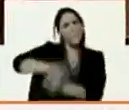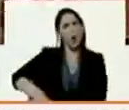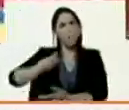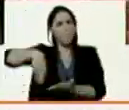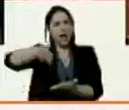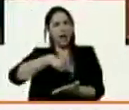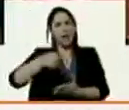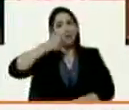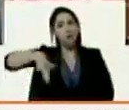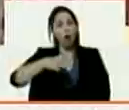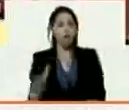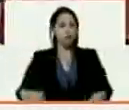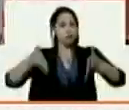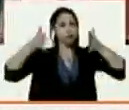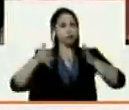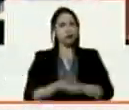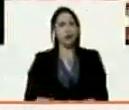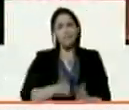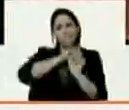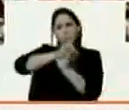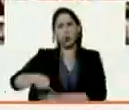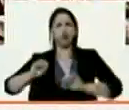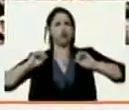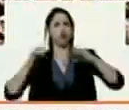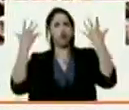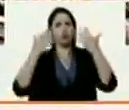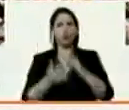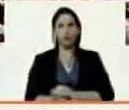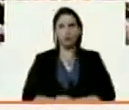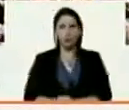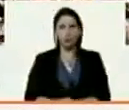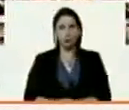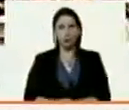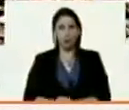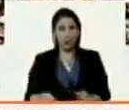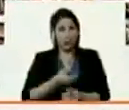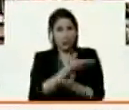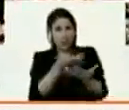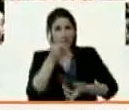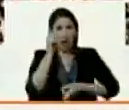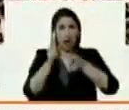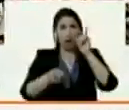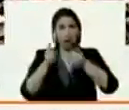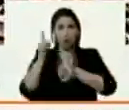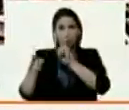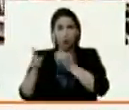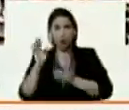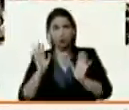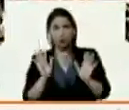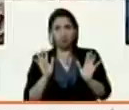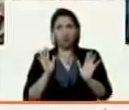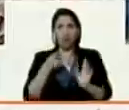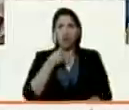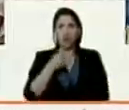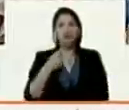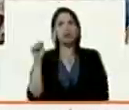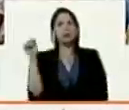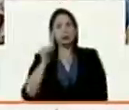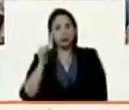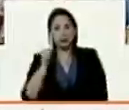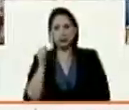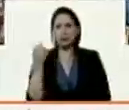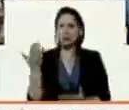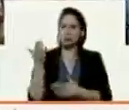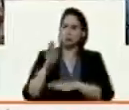el que saldrá triunfador y vencedor. Por ahí hay algunos, ¿no? Por ahí hay algunos que dicen, ajá, ¿por